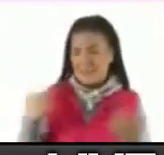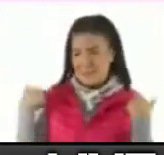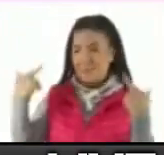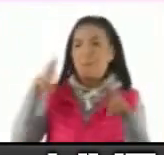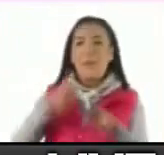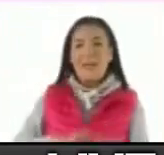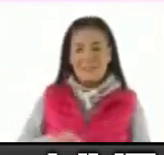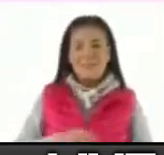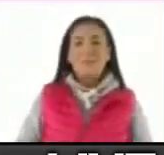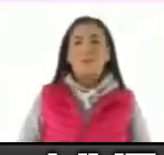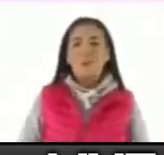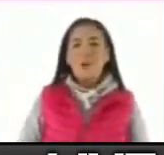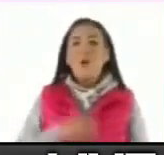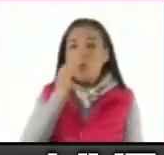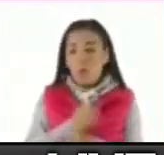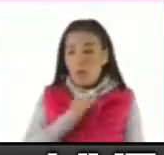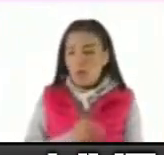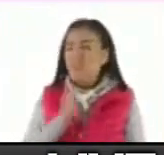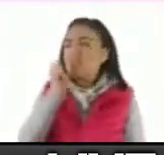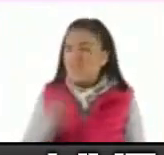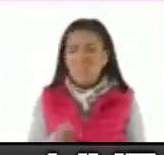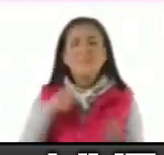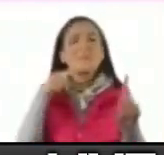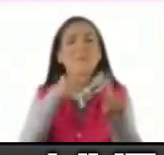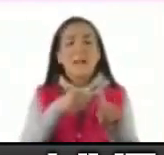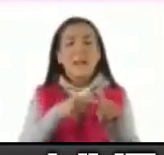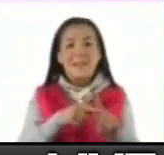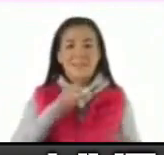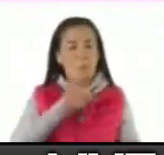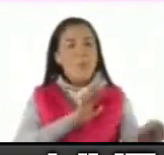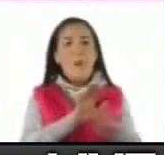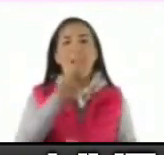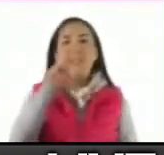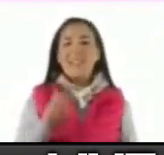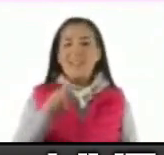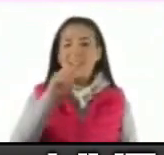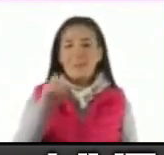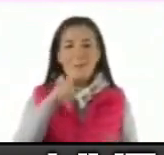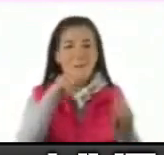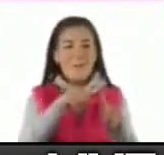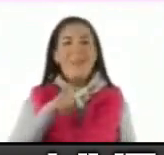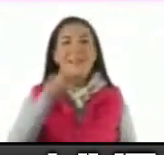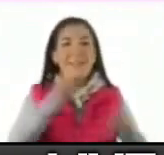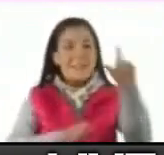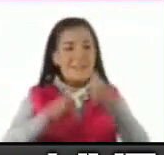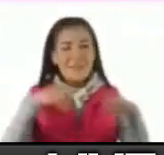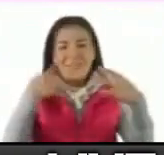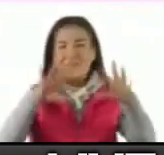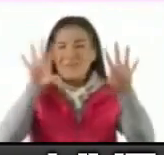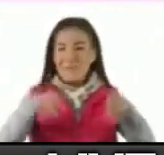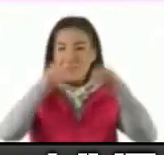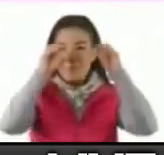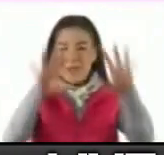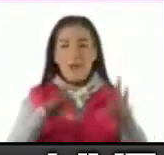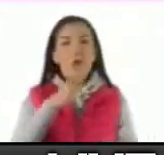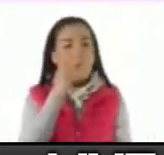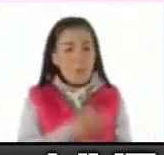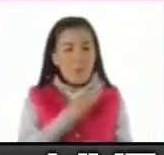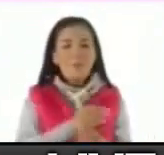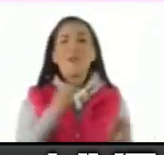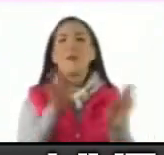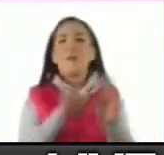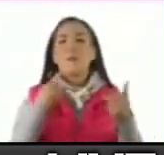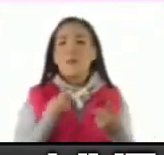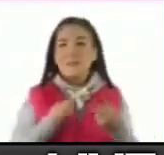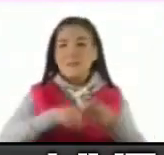en esta ocasión nos abocaremos a un reto químico mágico. Y nada mejor que es empezar desde el comienzo de